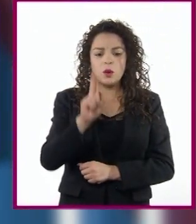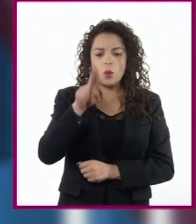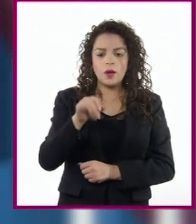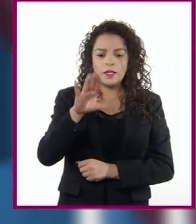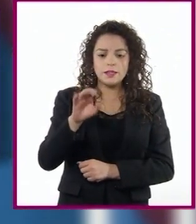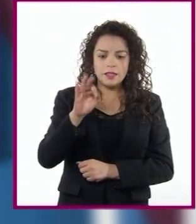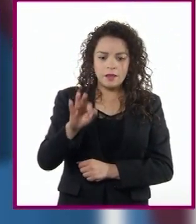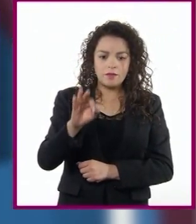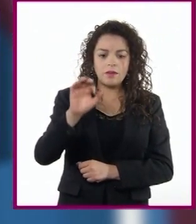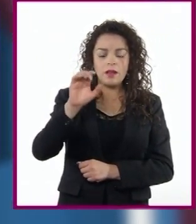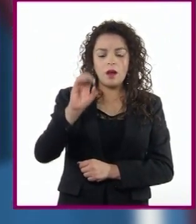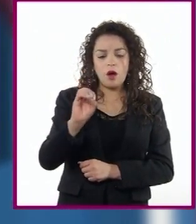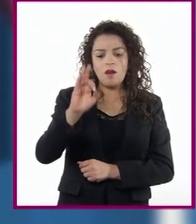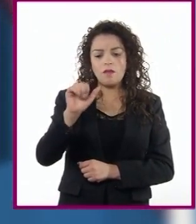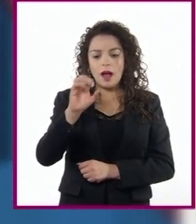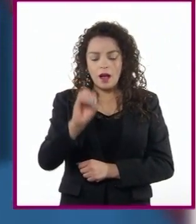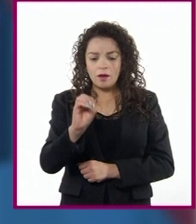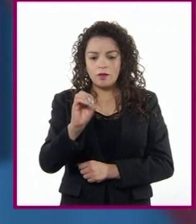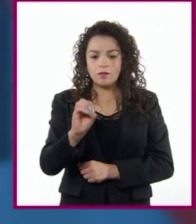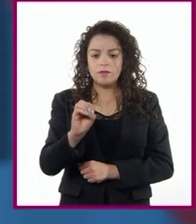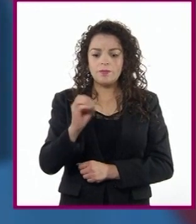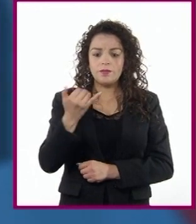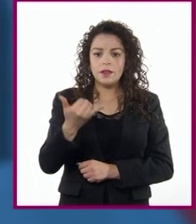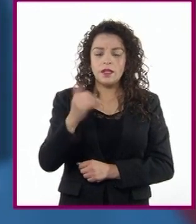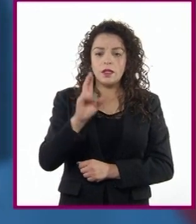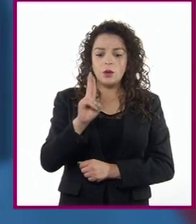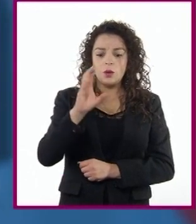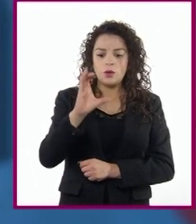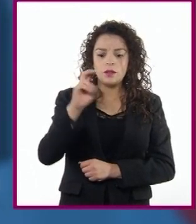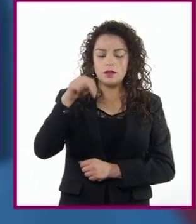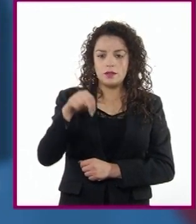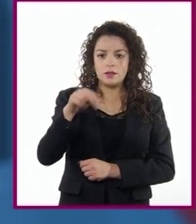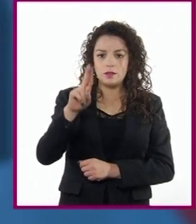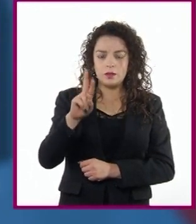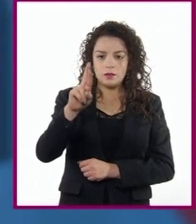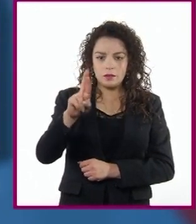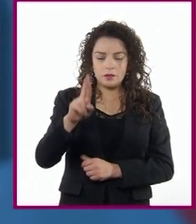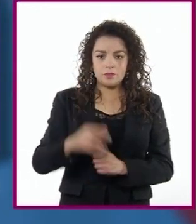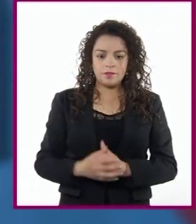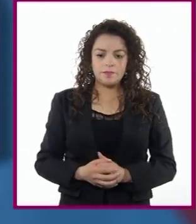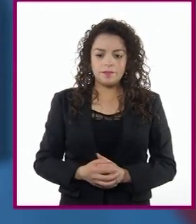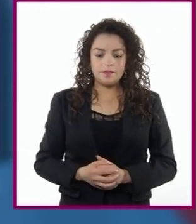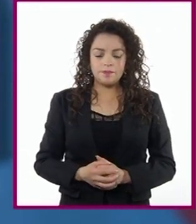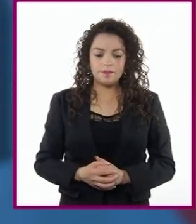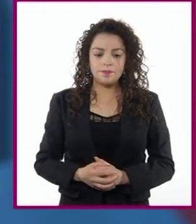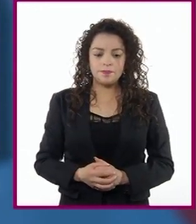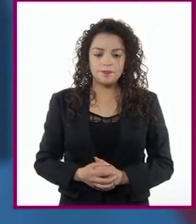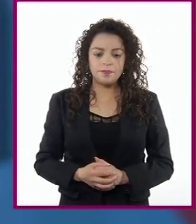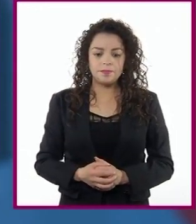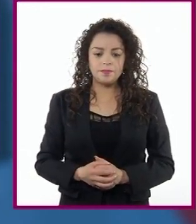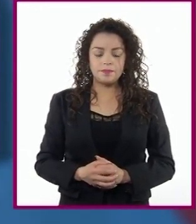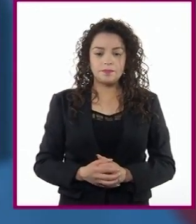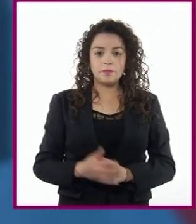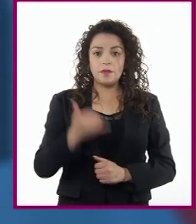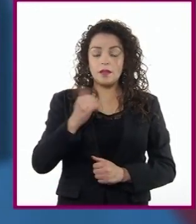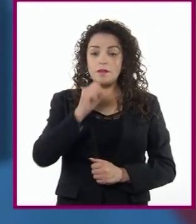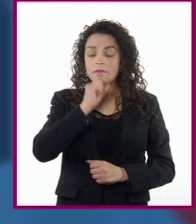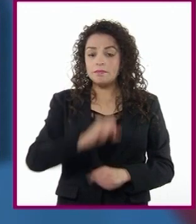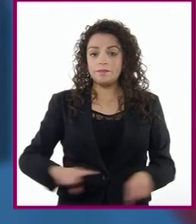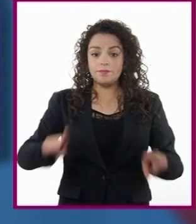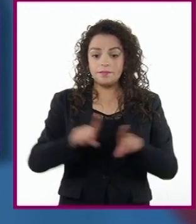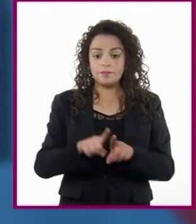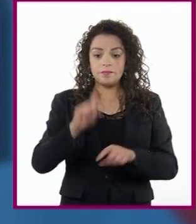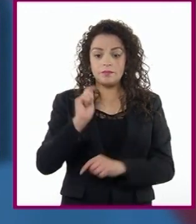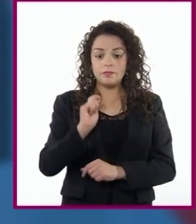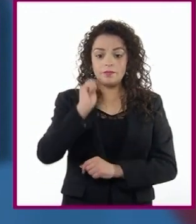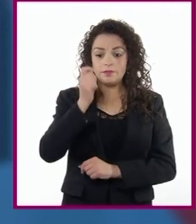Naciones Unidas para la Infancia, UNICEF por sus siglas en inglés, la Organización de las Naciones Unidas para la